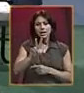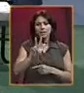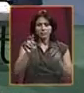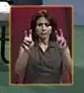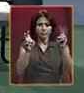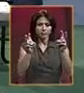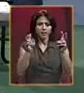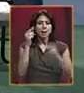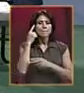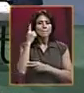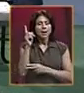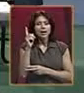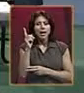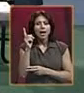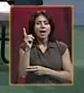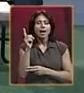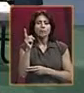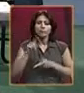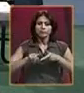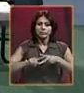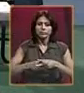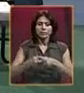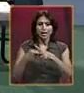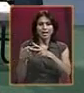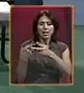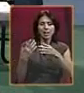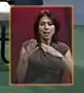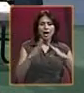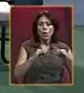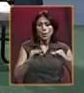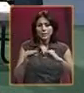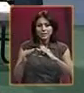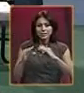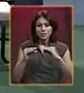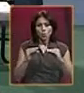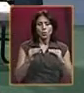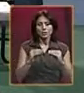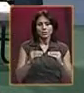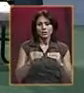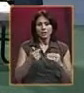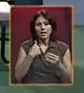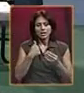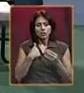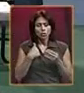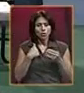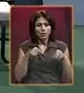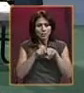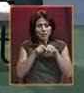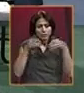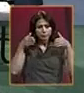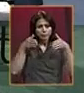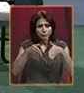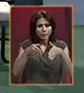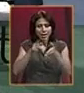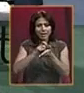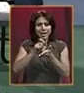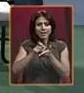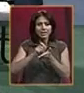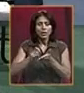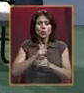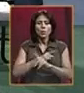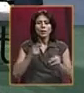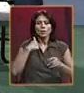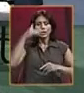vez lanzar la conversación que yo traté en ese artículo, pero que considero que son de